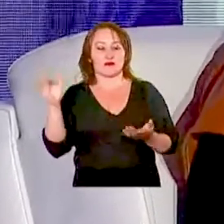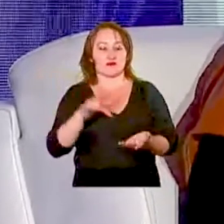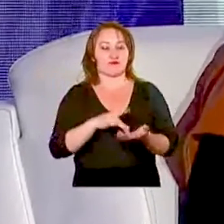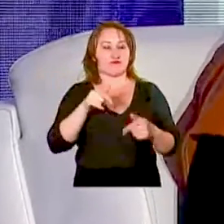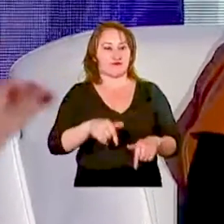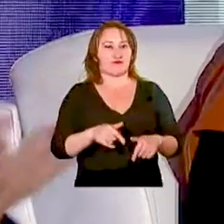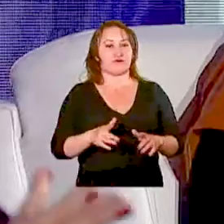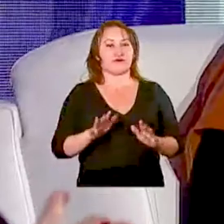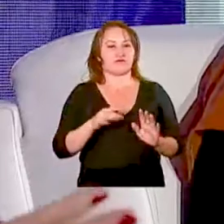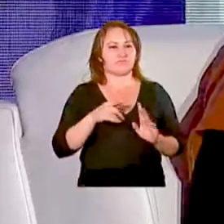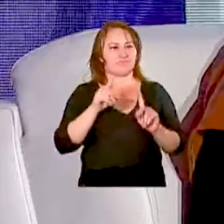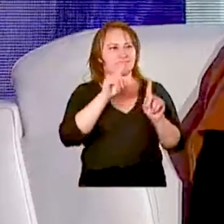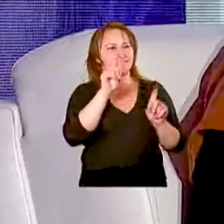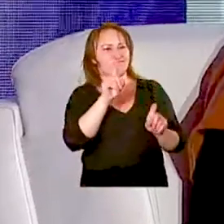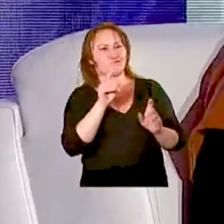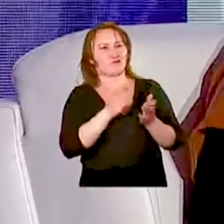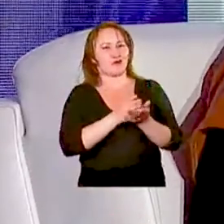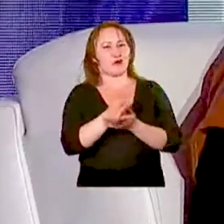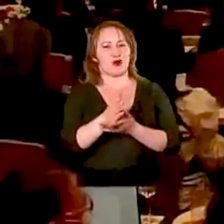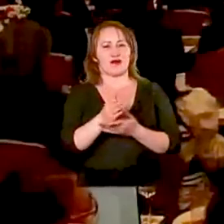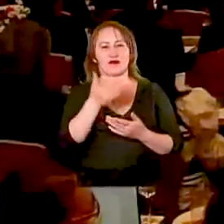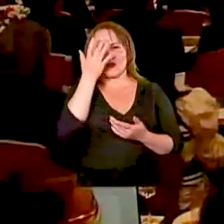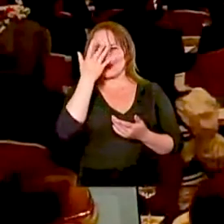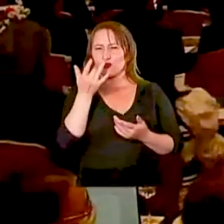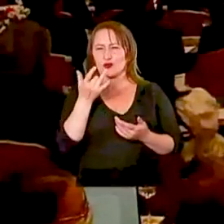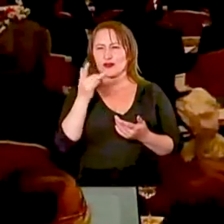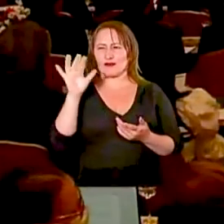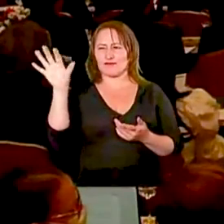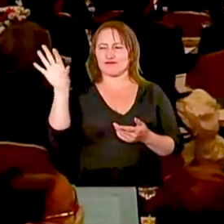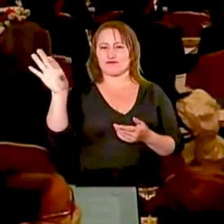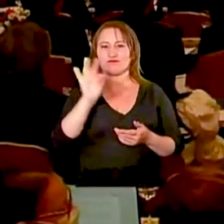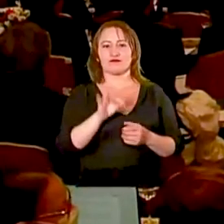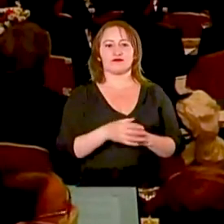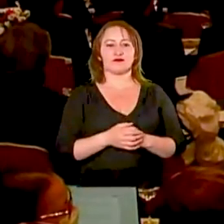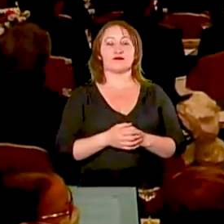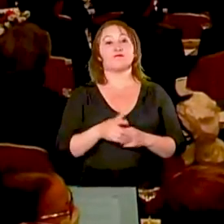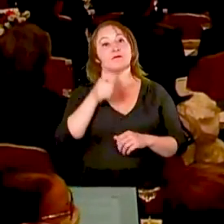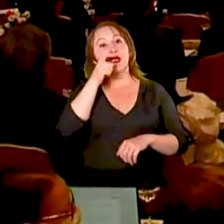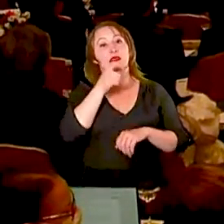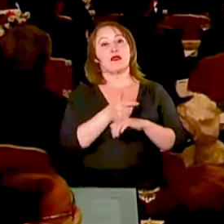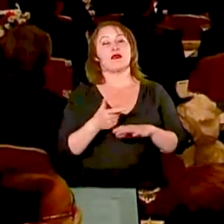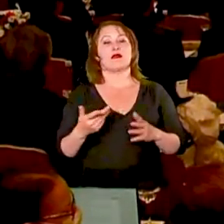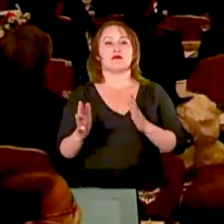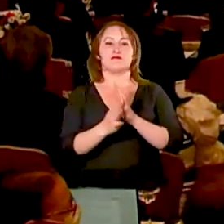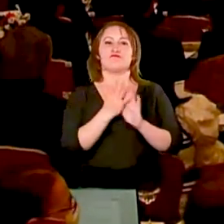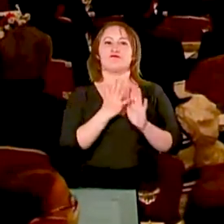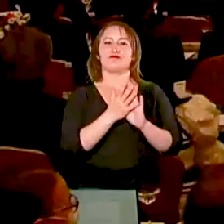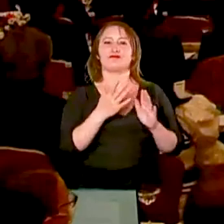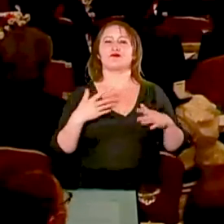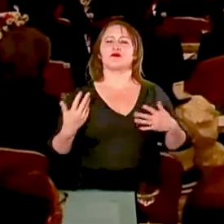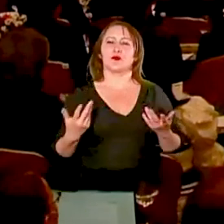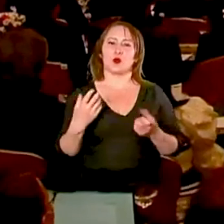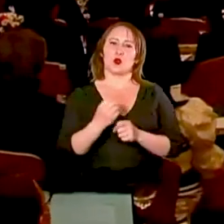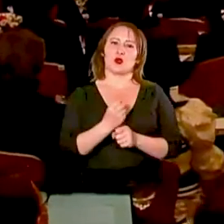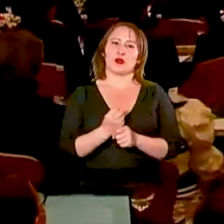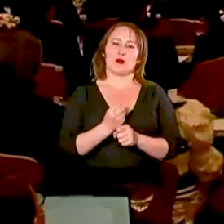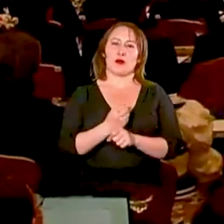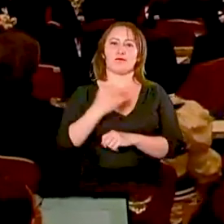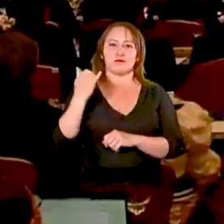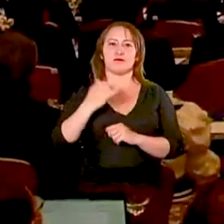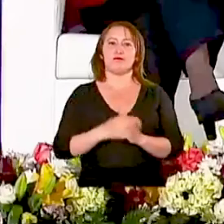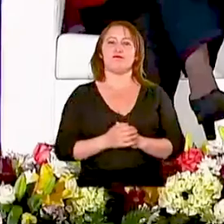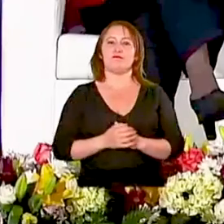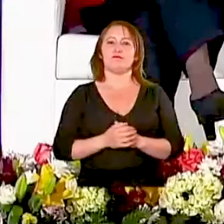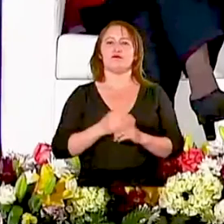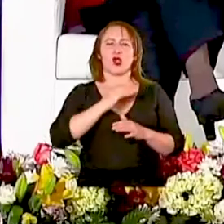acá, todavía me pregunto por qué trajimos a esa regional, está muy pendiente de contarnos cómo es el trabajo en región. Y